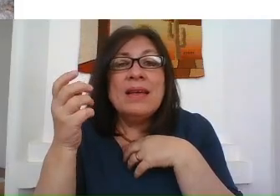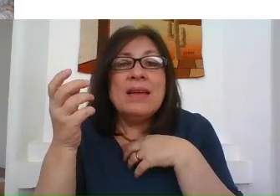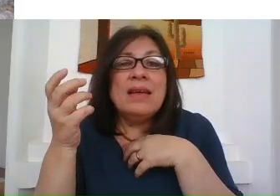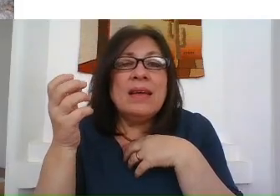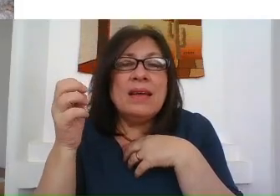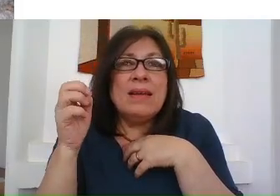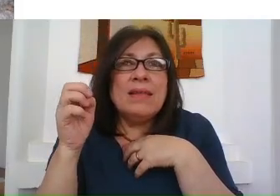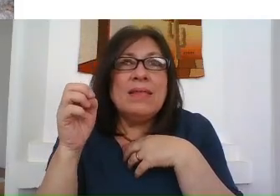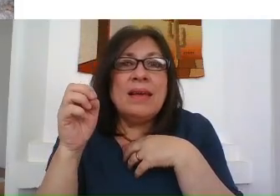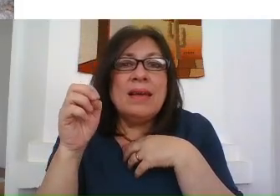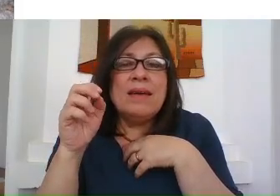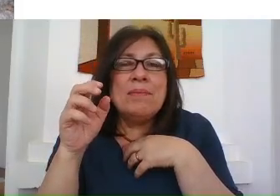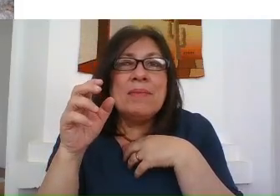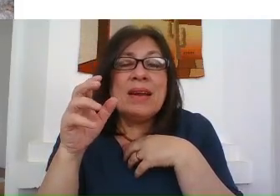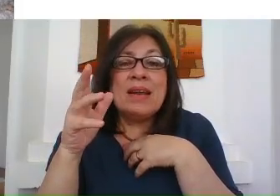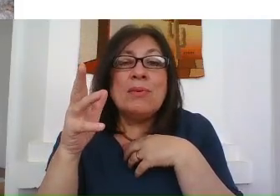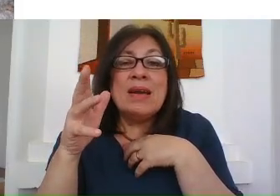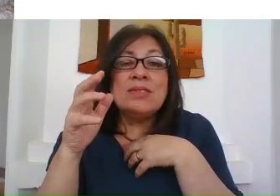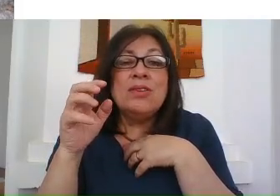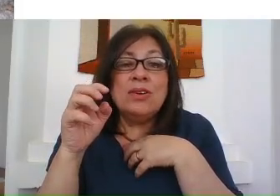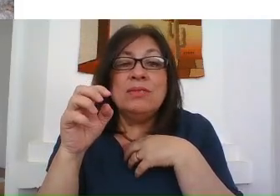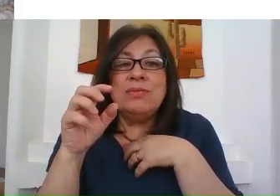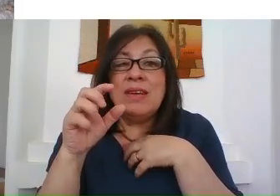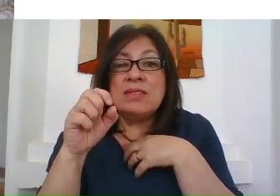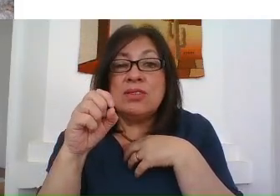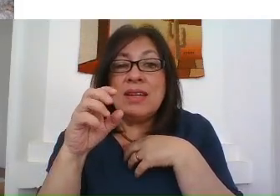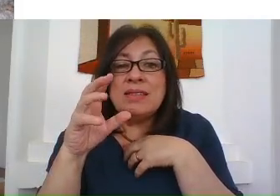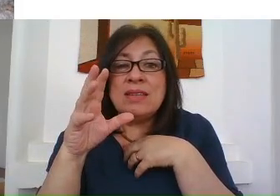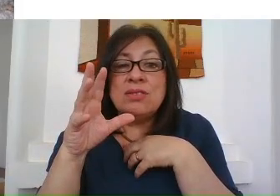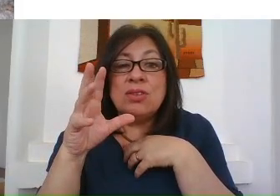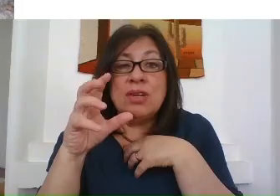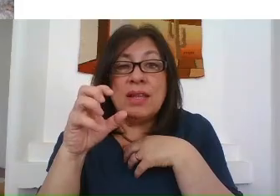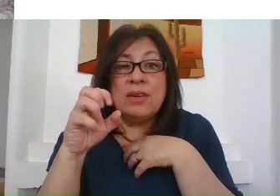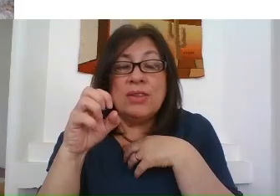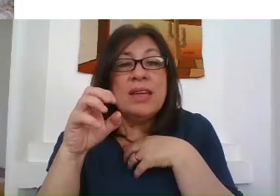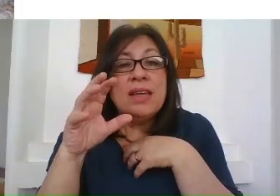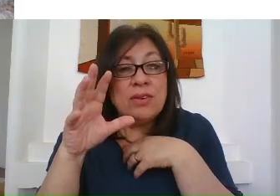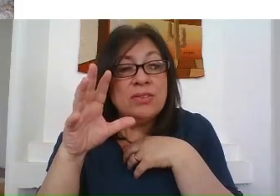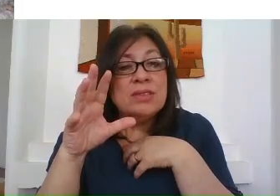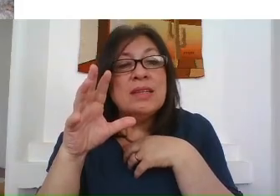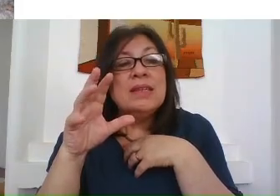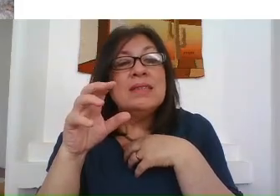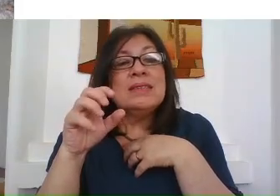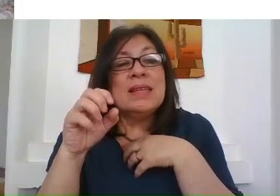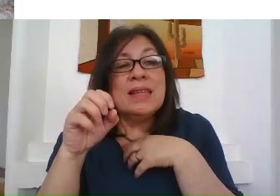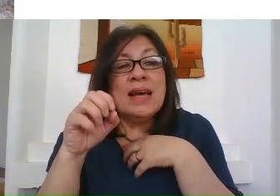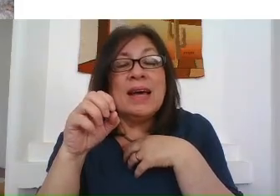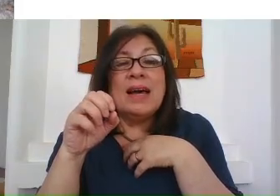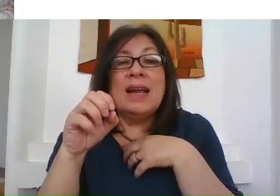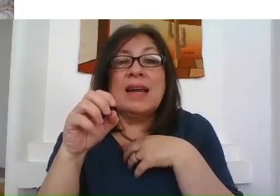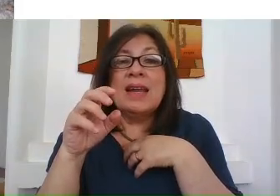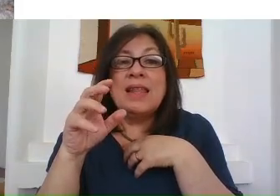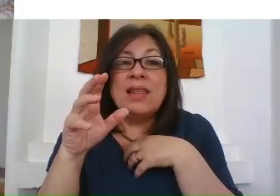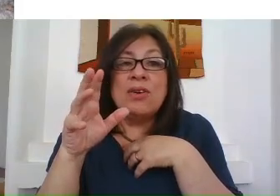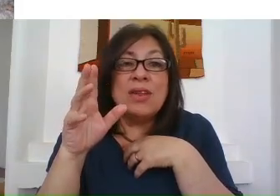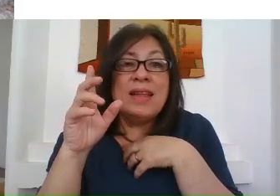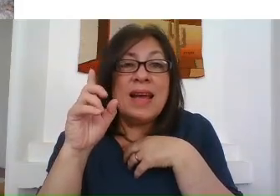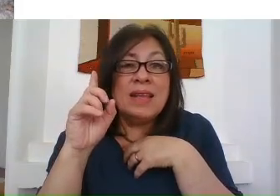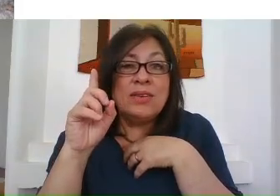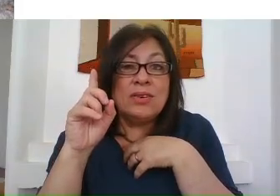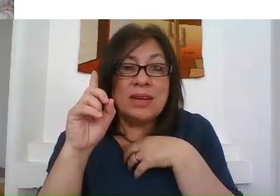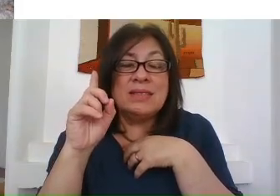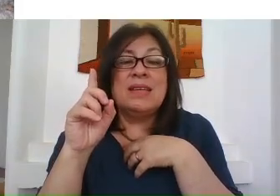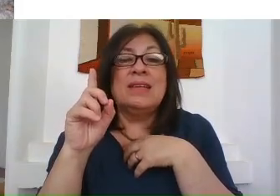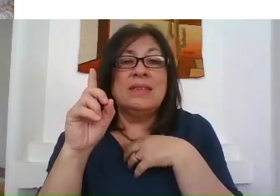posibilidad de regulación flexora-extensora de los dedos se da alrededor